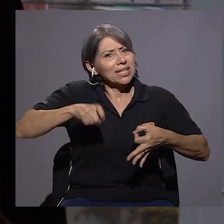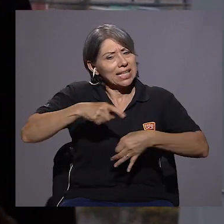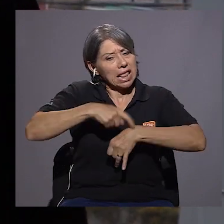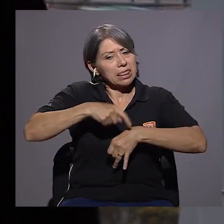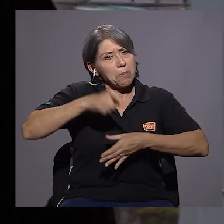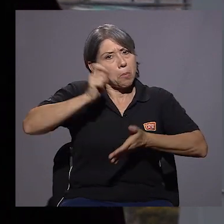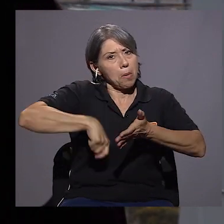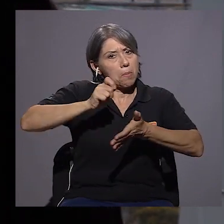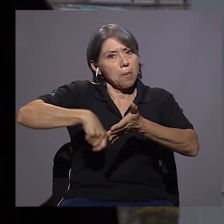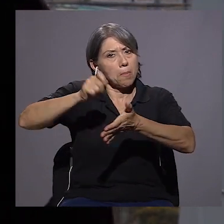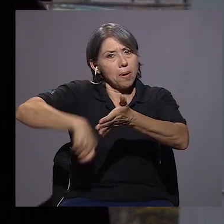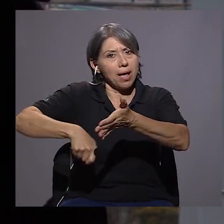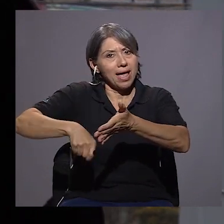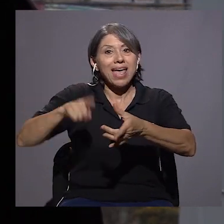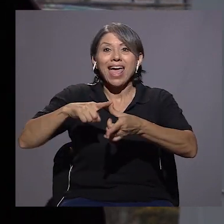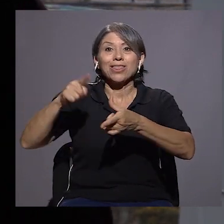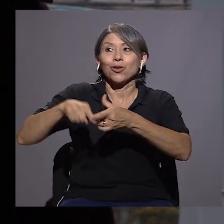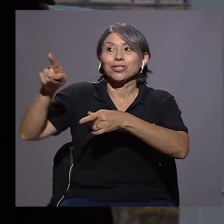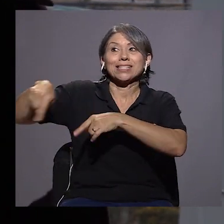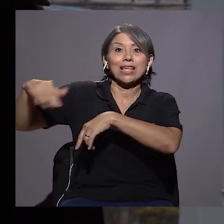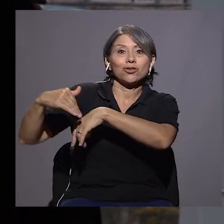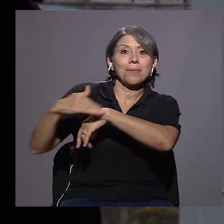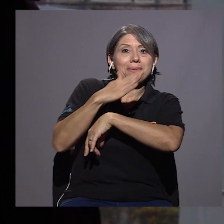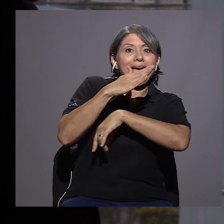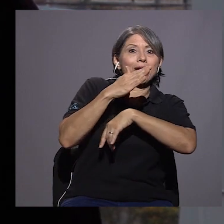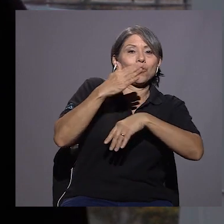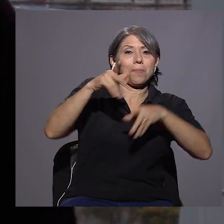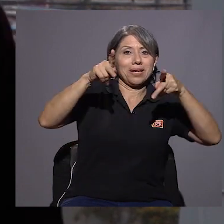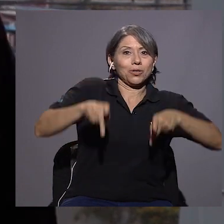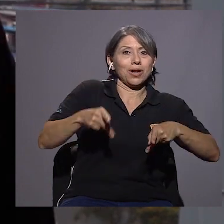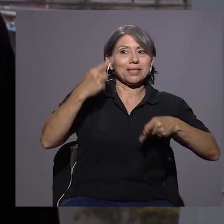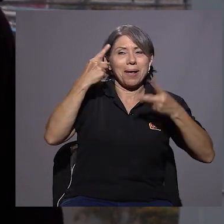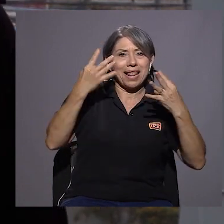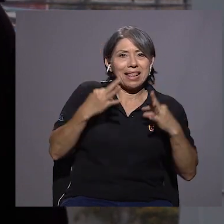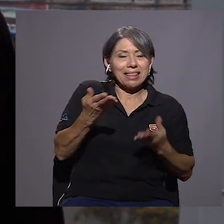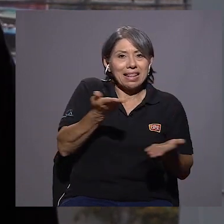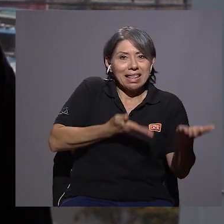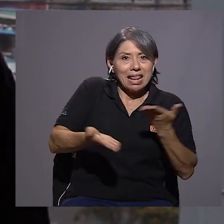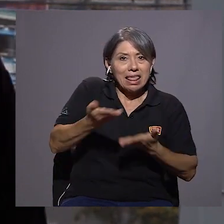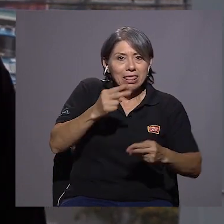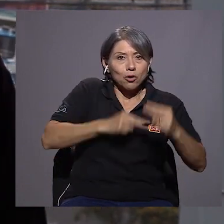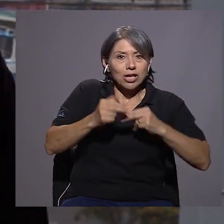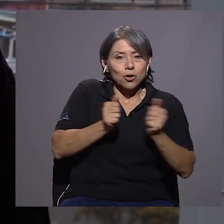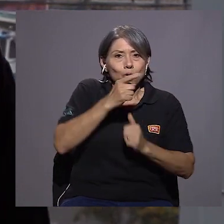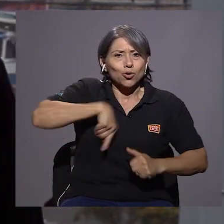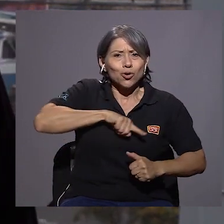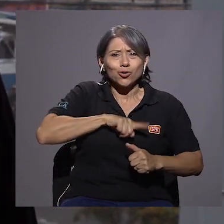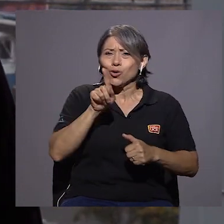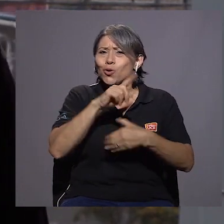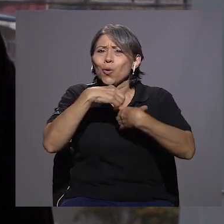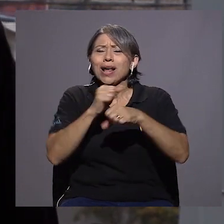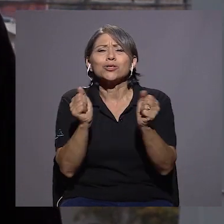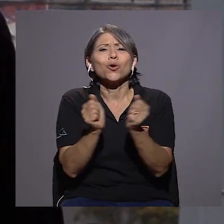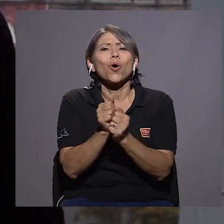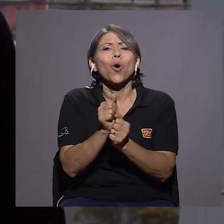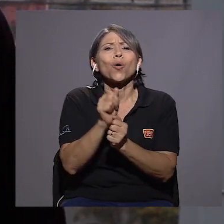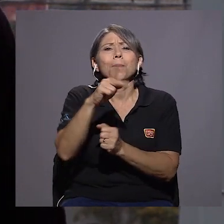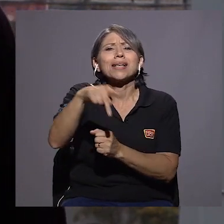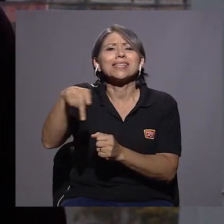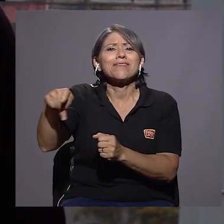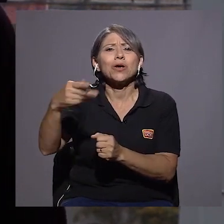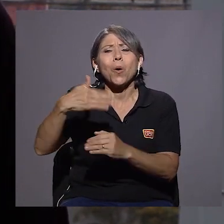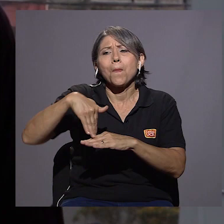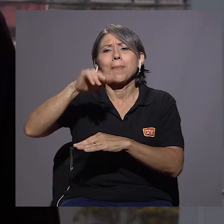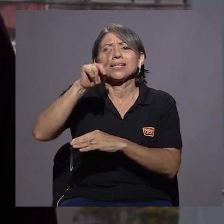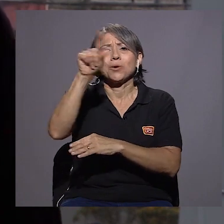Entonces, mandaron a unos mediadores para intentar negociar con nosotros. No lo han hecho con Pacífico, que tiene más de una semana. No lo han hecho con UCR, que tiene más